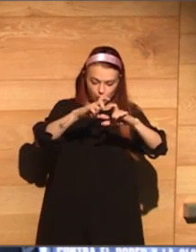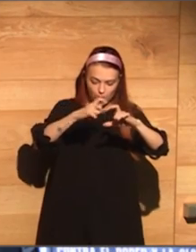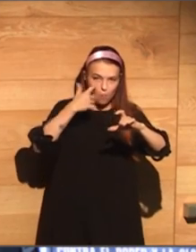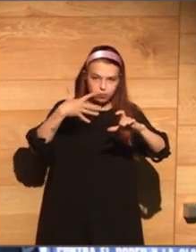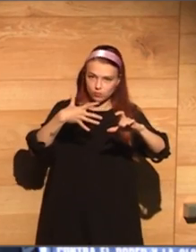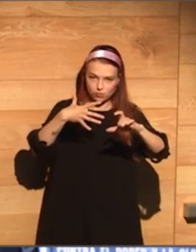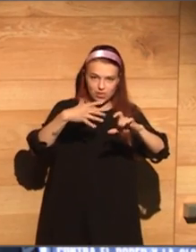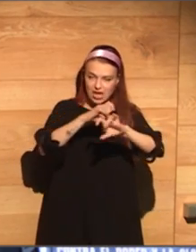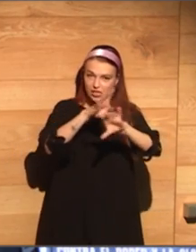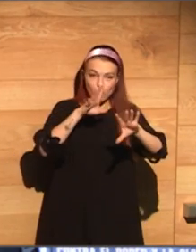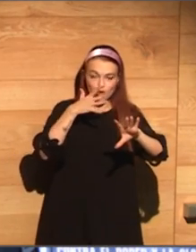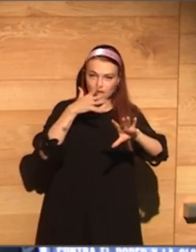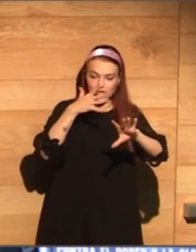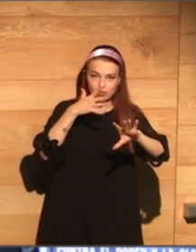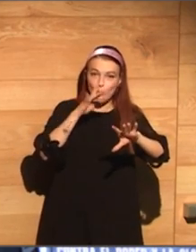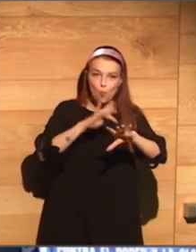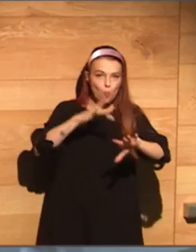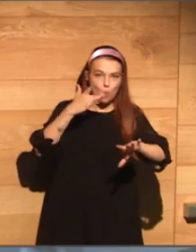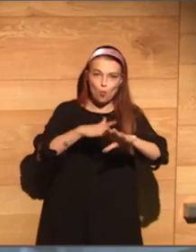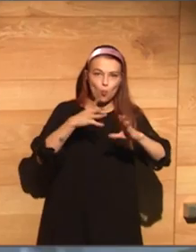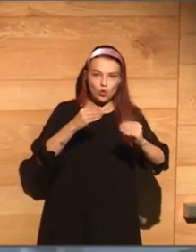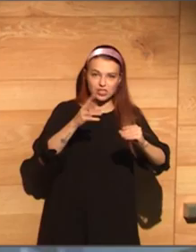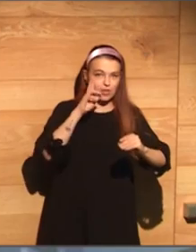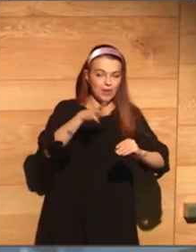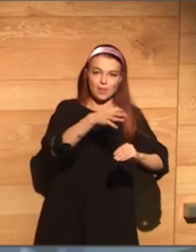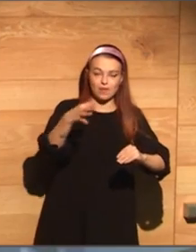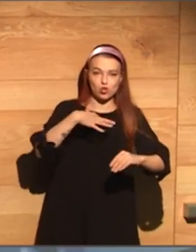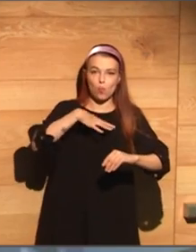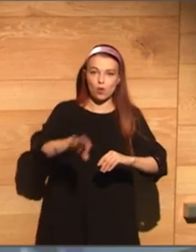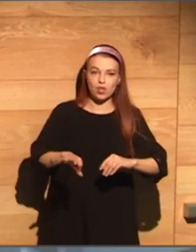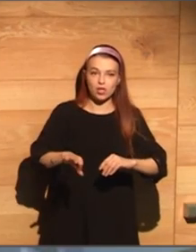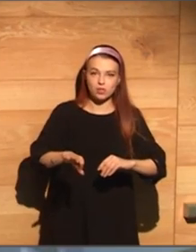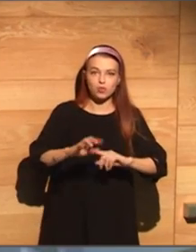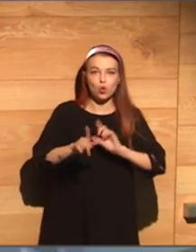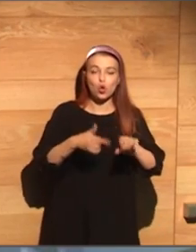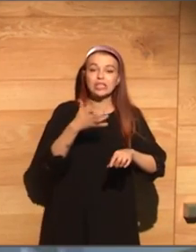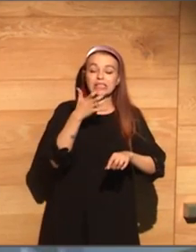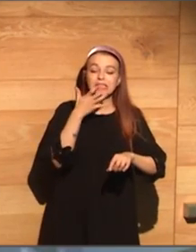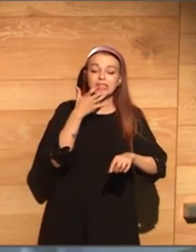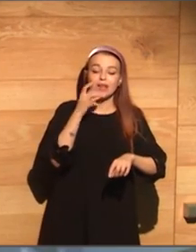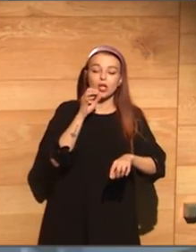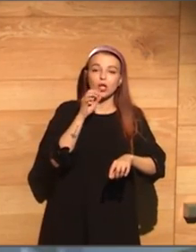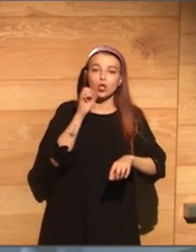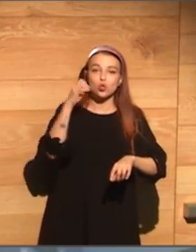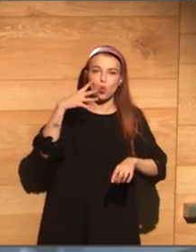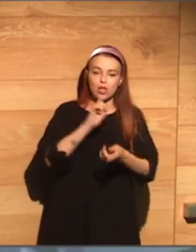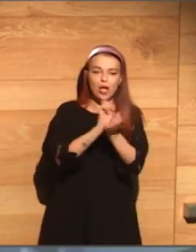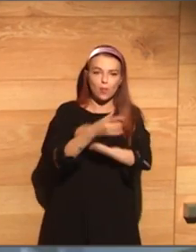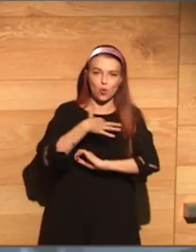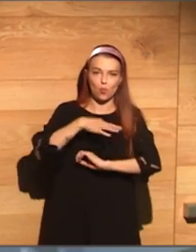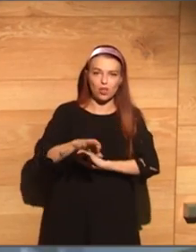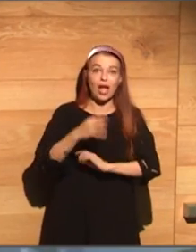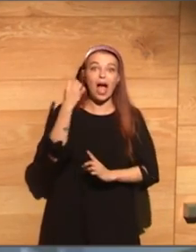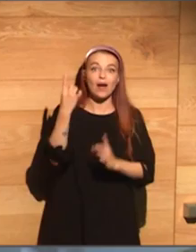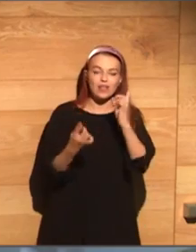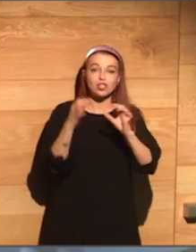Es perfectamente sensible, lo puedes ver. A no ser que sincronices exactamente con el cambio de luz, claro. Claro, pero a veces hacía que un personaje se